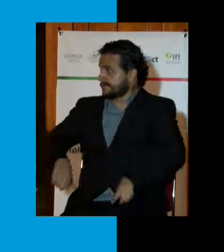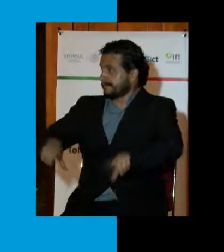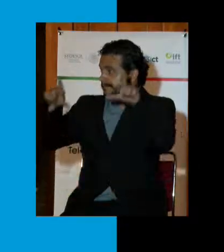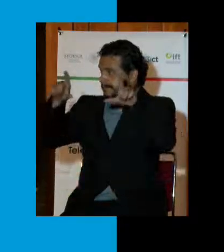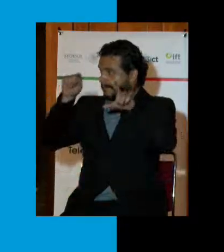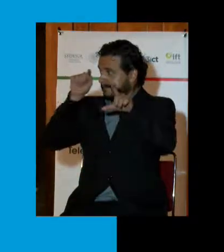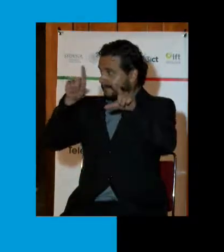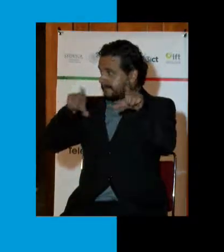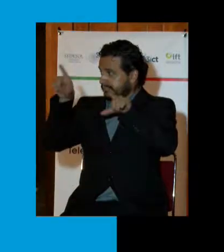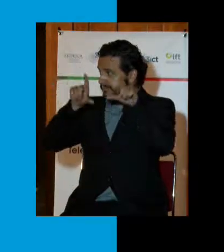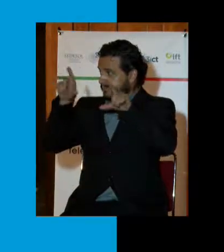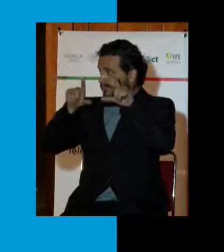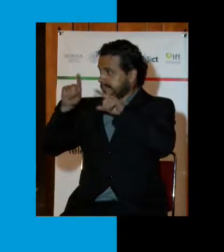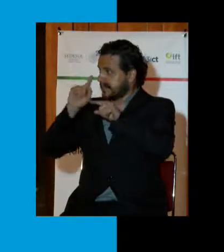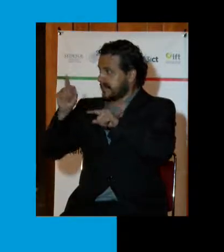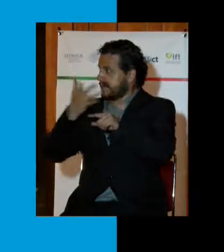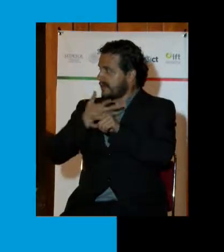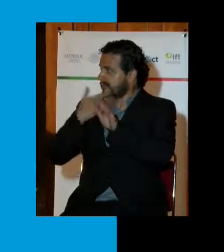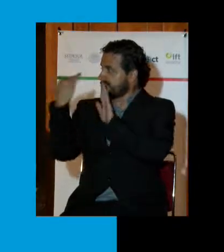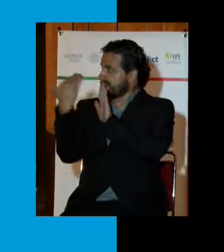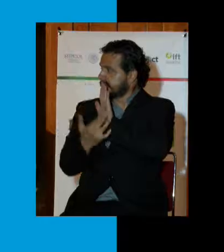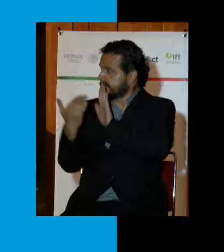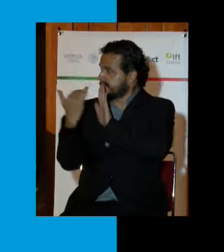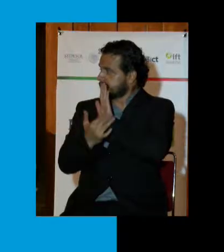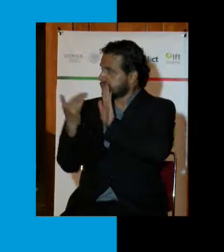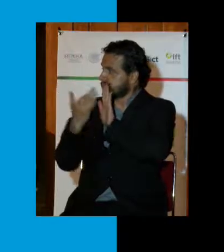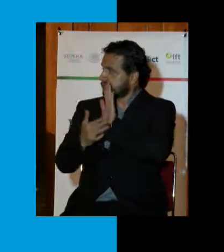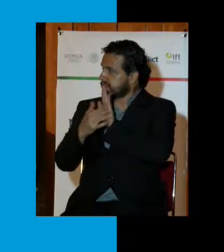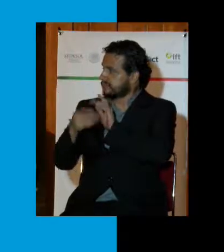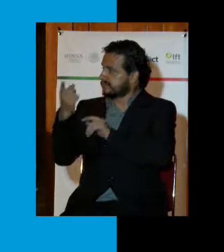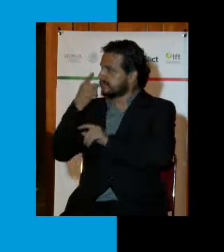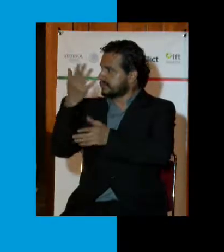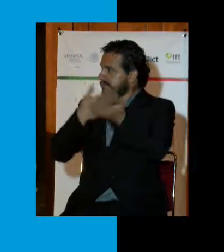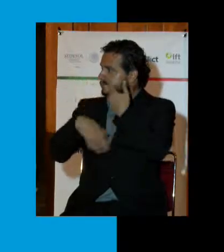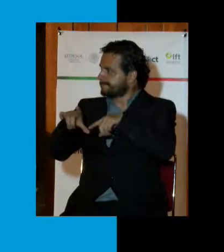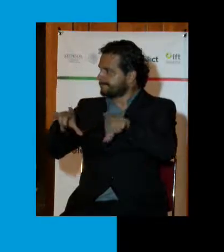tipografía particular. Si me hicieran favor de regresar un slide.